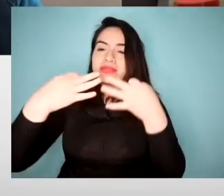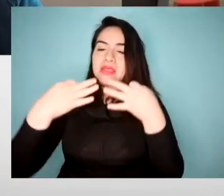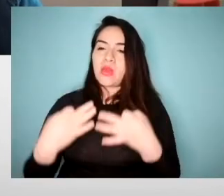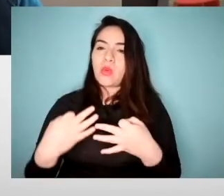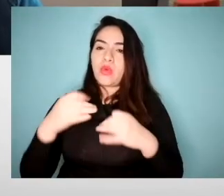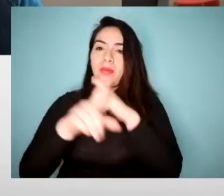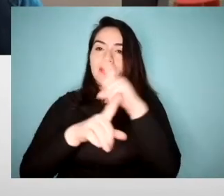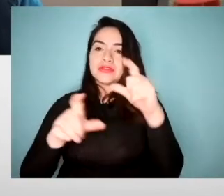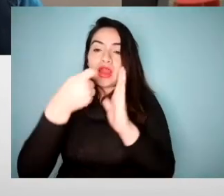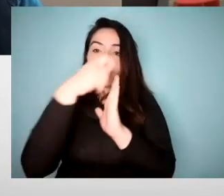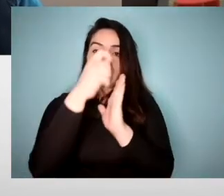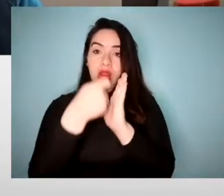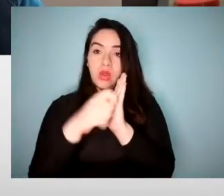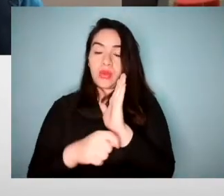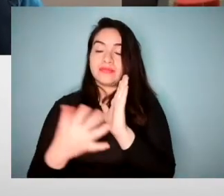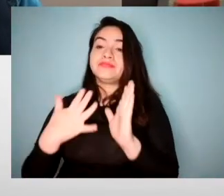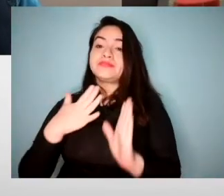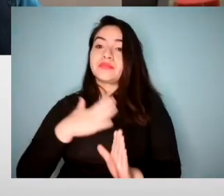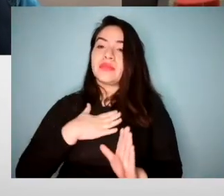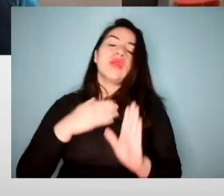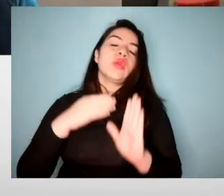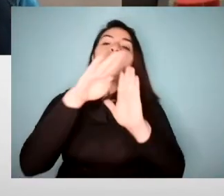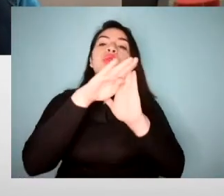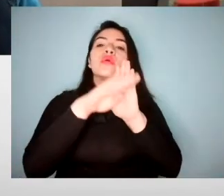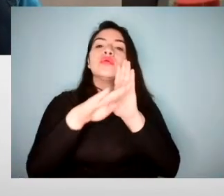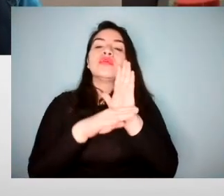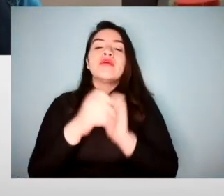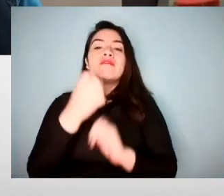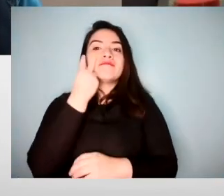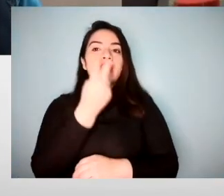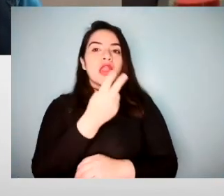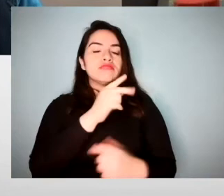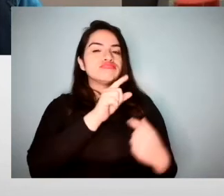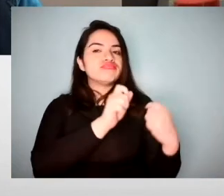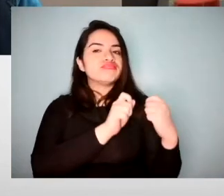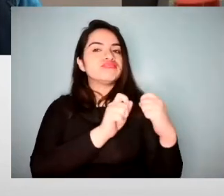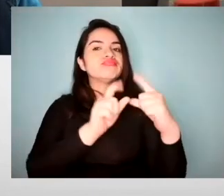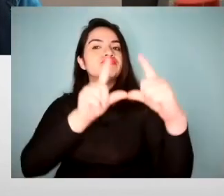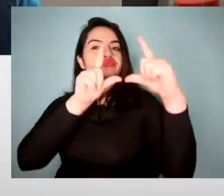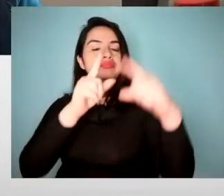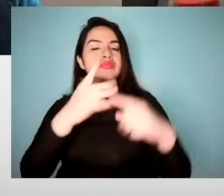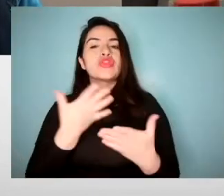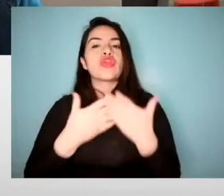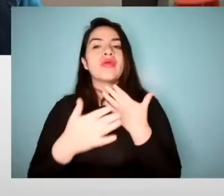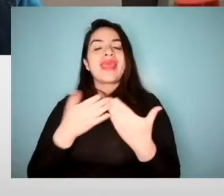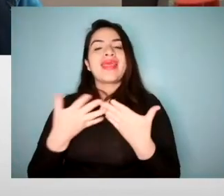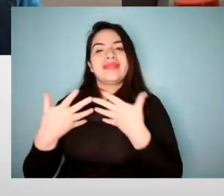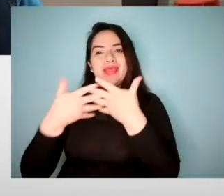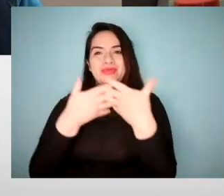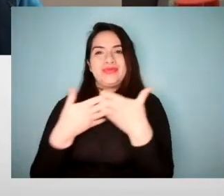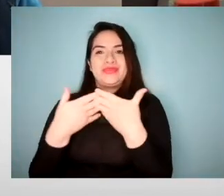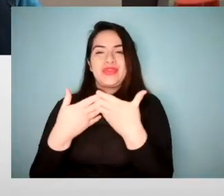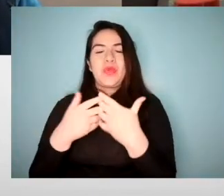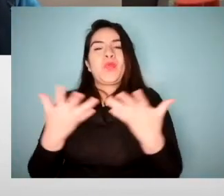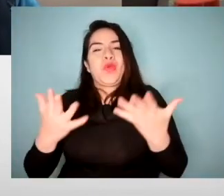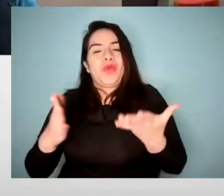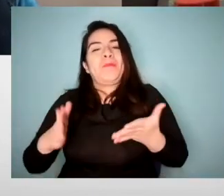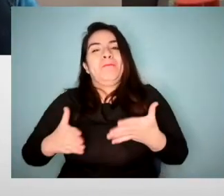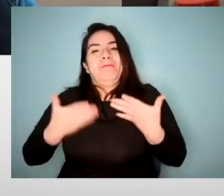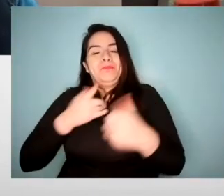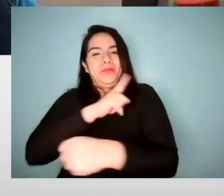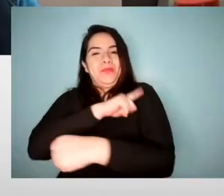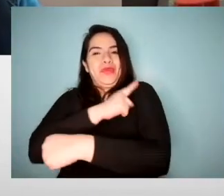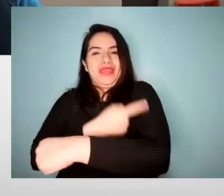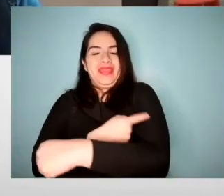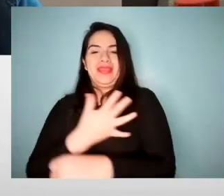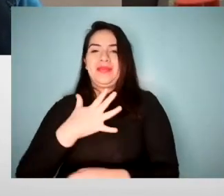mi currículum sintieron el crecimiento que tuve en Estados Unidos. Fue súper potente para mí. Aparte,